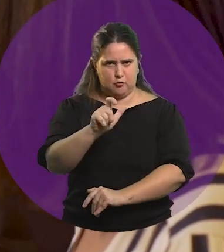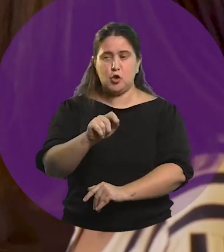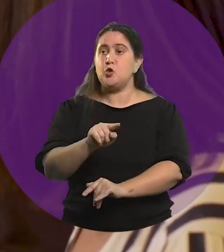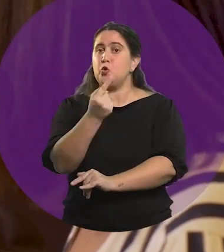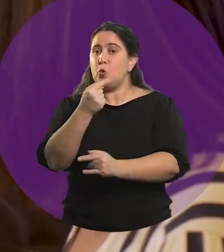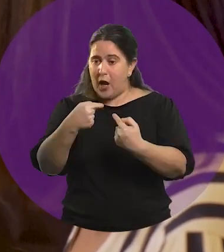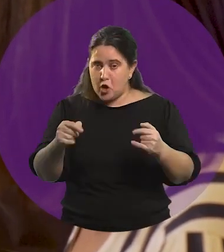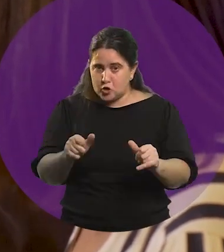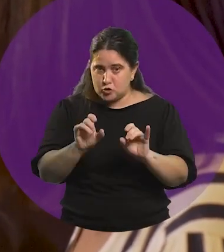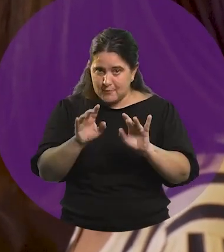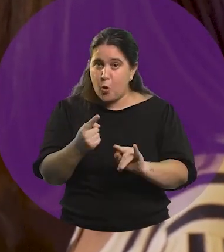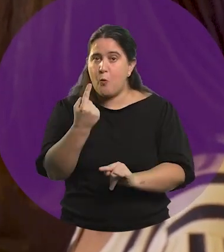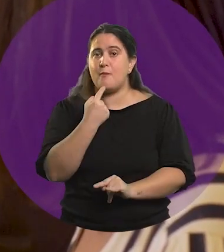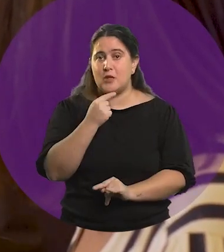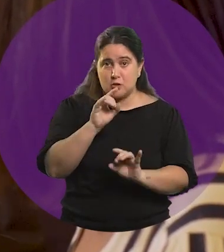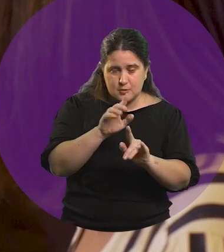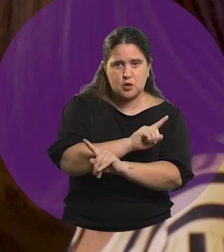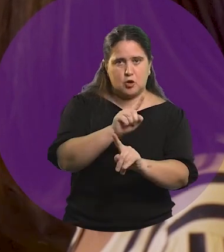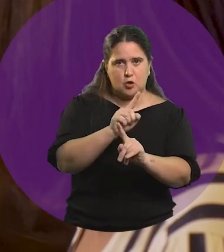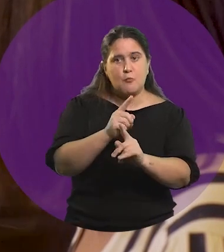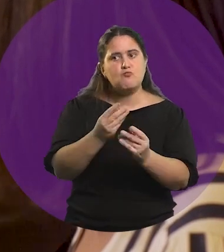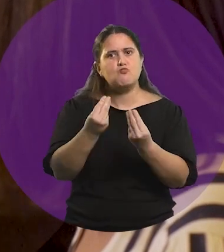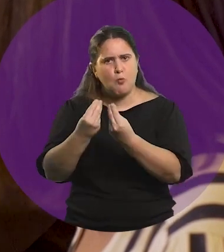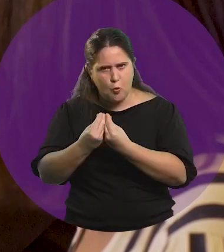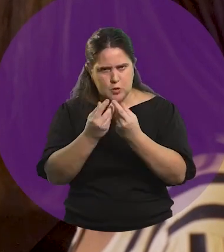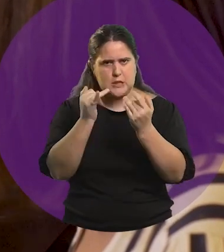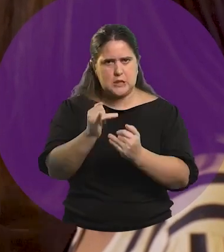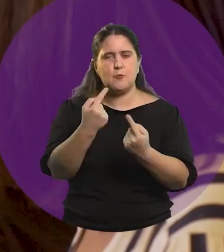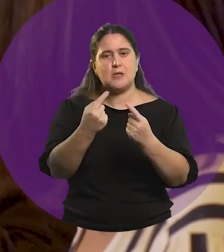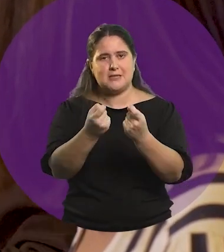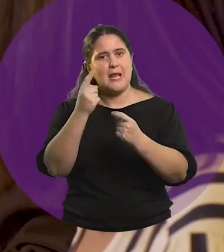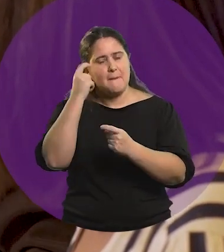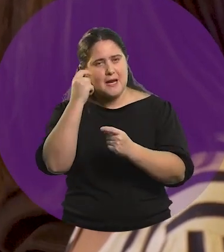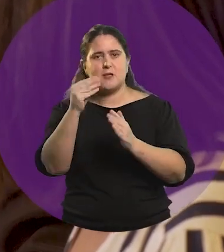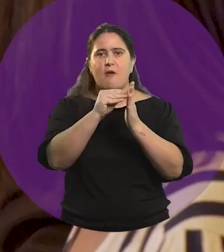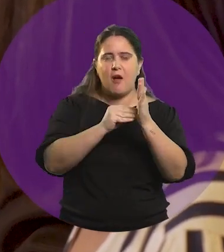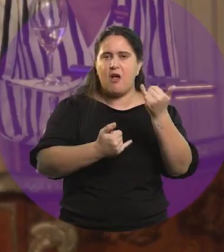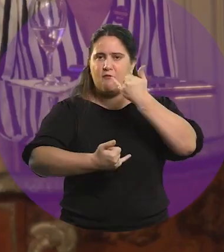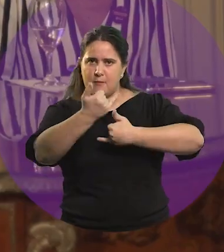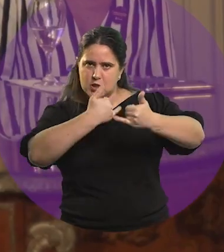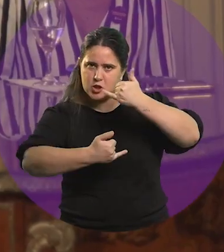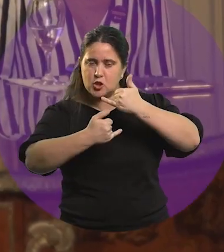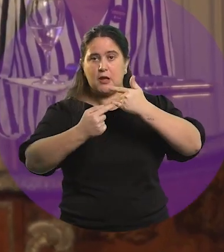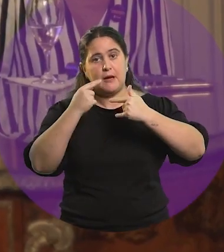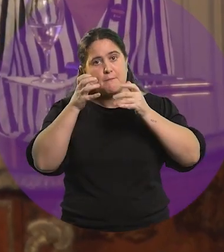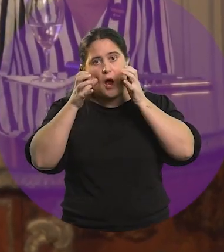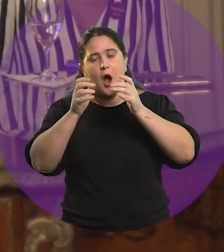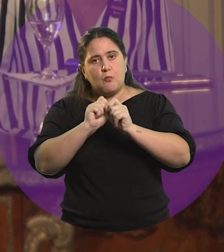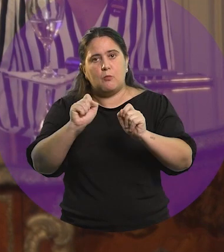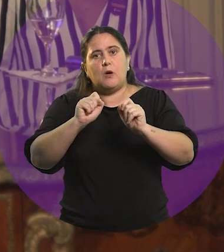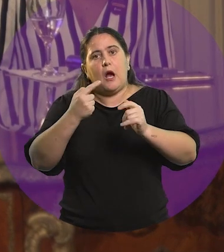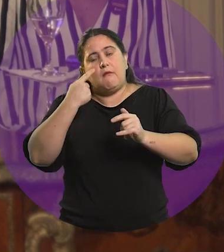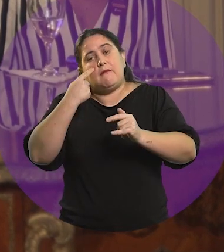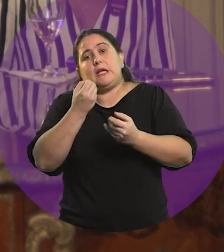una política. Hay muchas, pero que tienen que ser basadas en dos premisas: en información y en correr el riesgo de poder